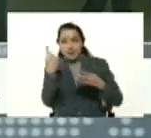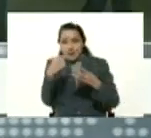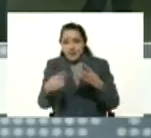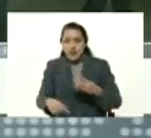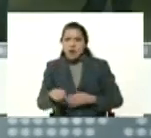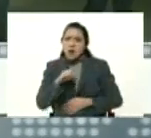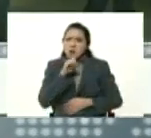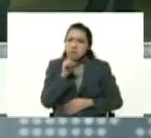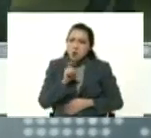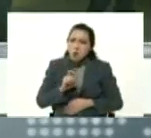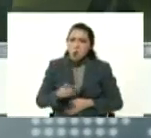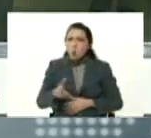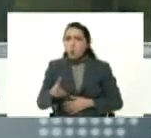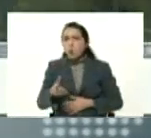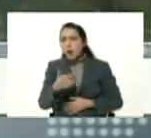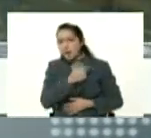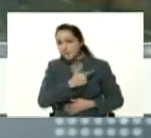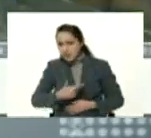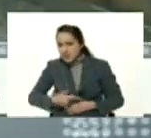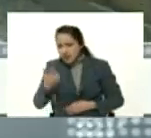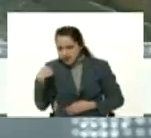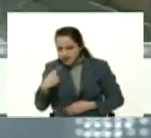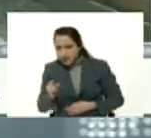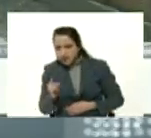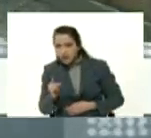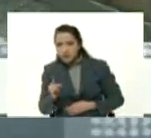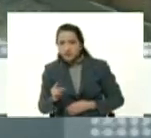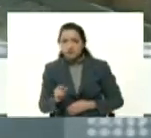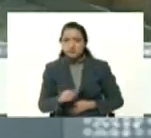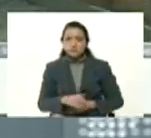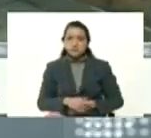momento, ministro, presidente.